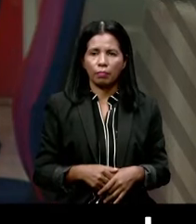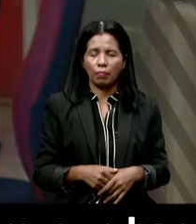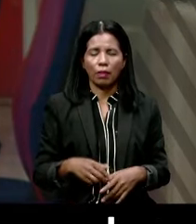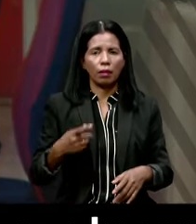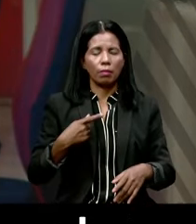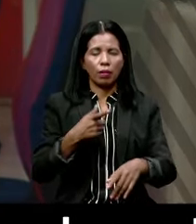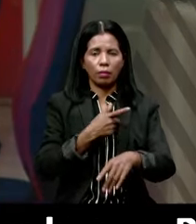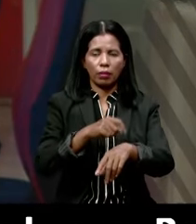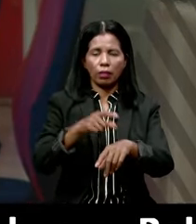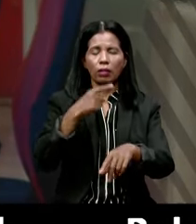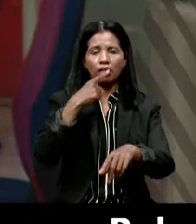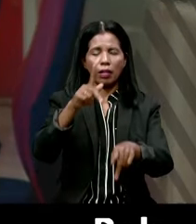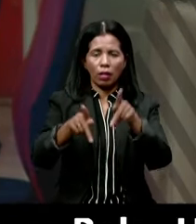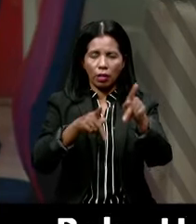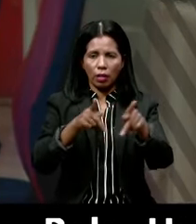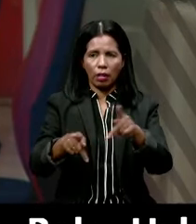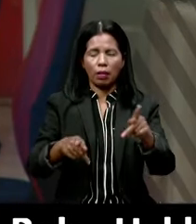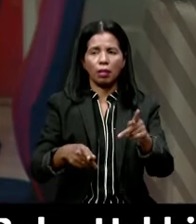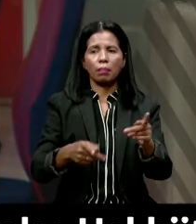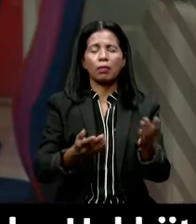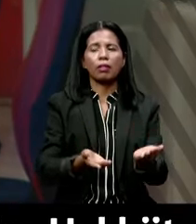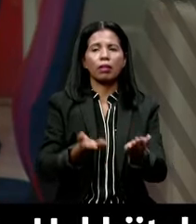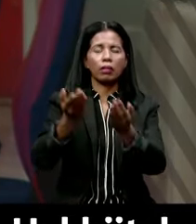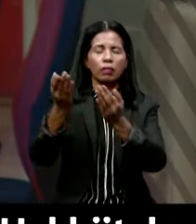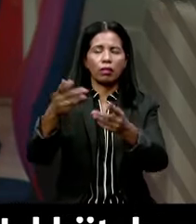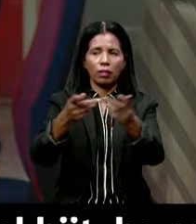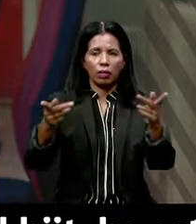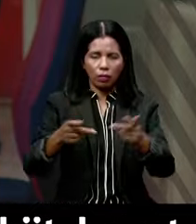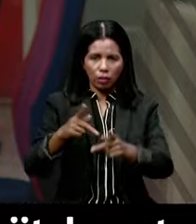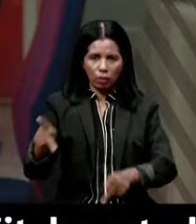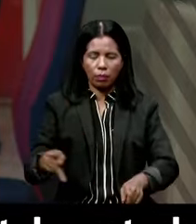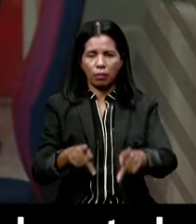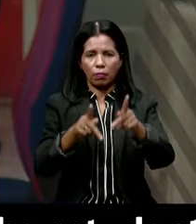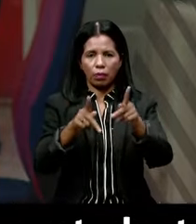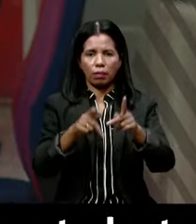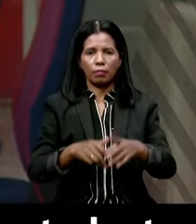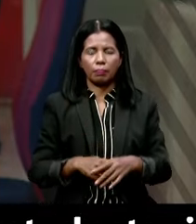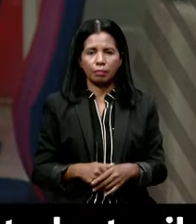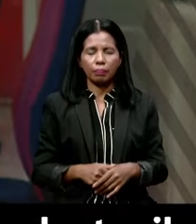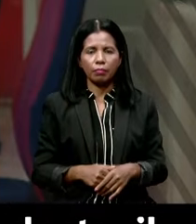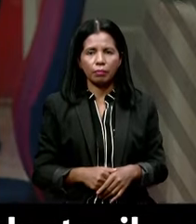Parlamento Nacional lamenta a comunidad en vetar a bebé en el placenta y espacio público.